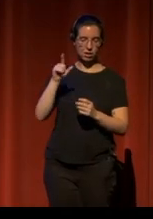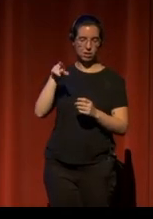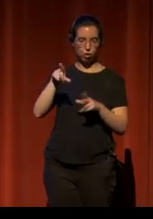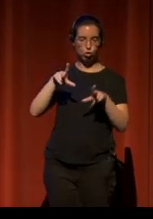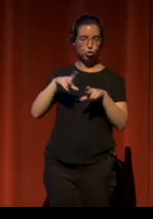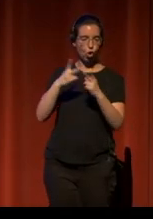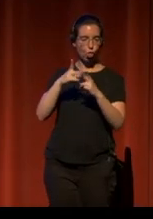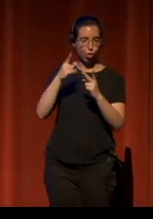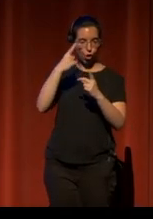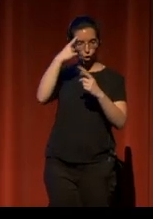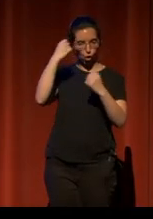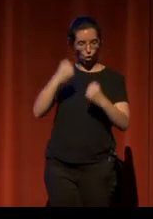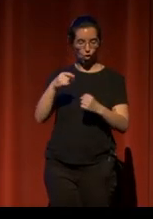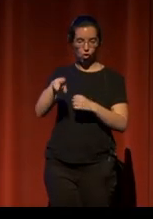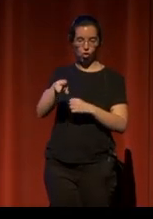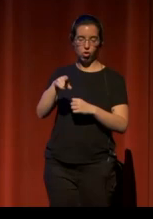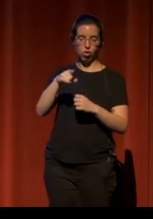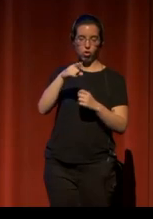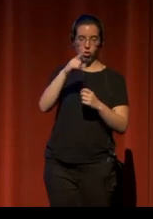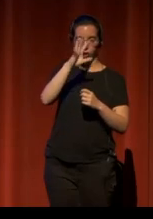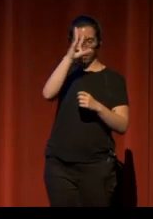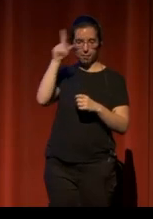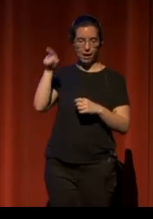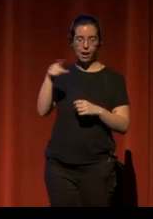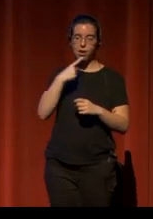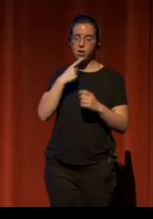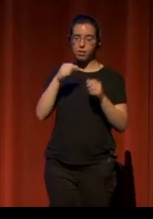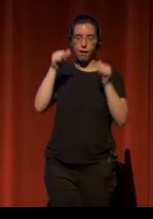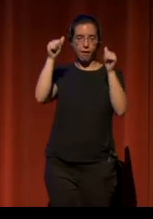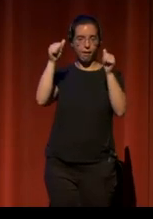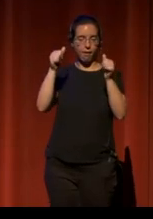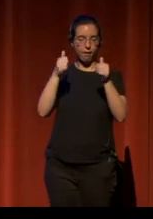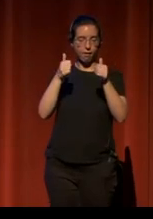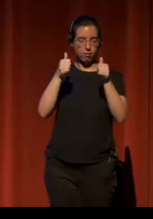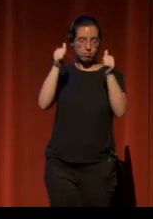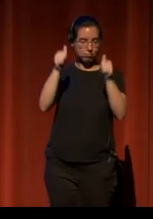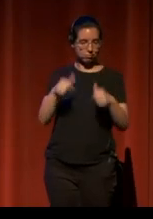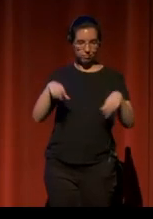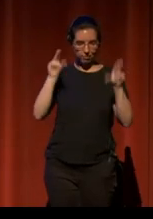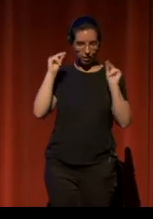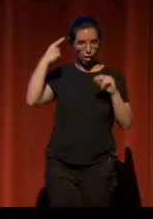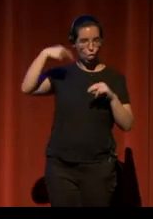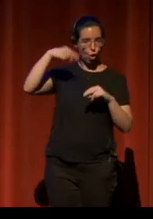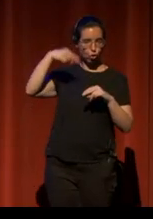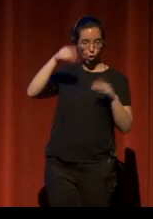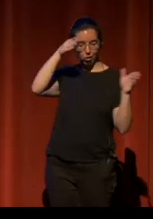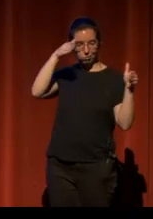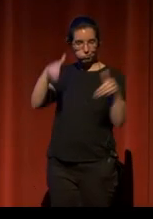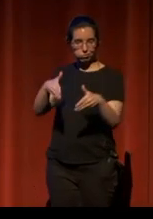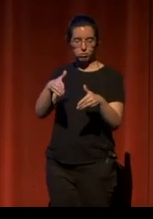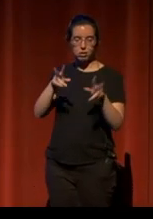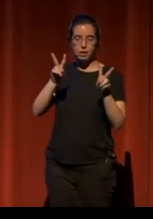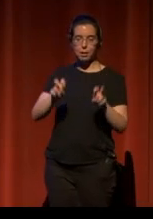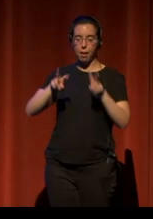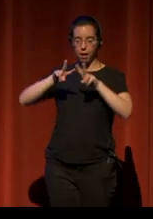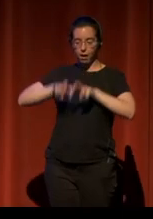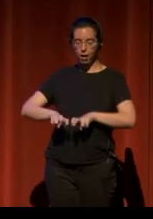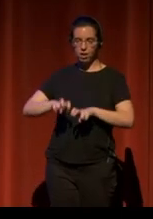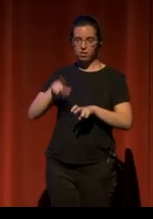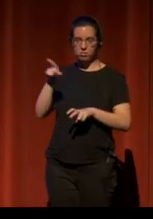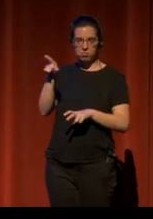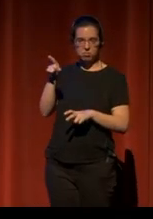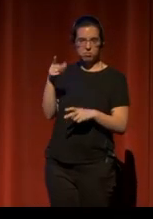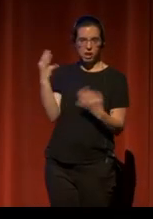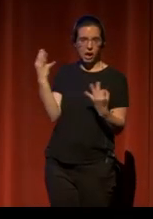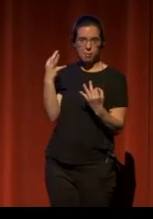1995 acaba de de acabar la carrera y dedica su doctorado a investigar qu los ha pasado en Chicago No